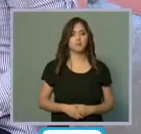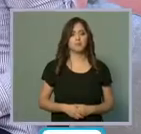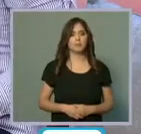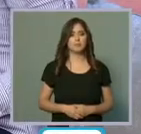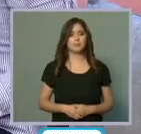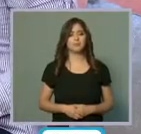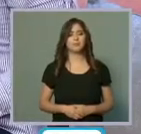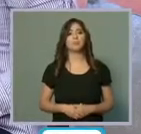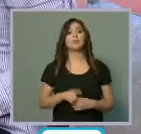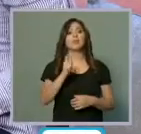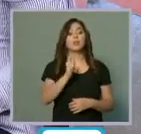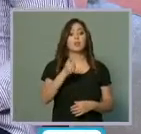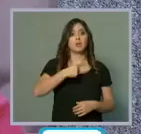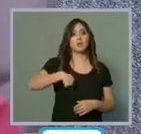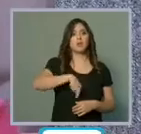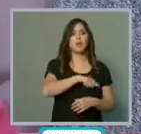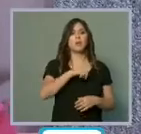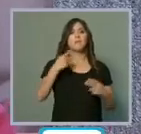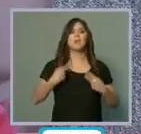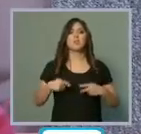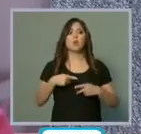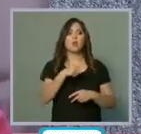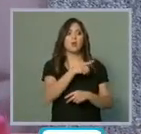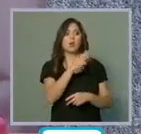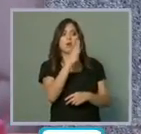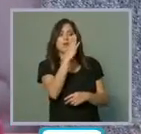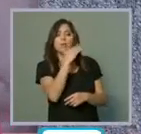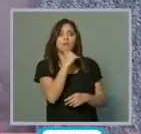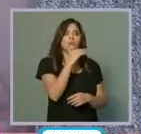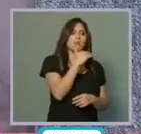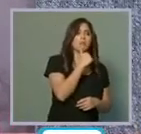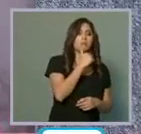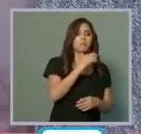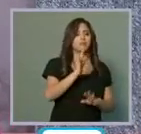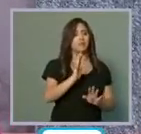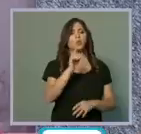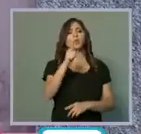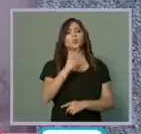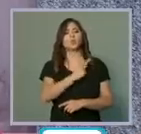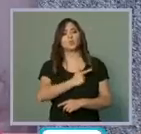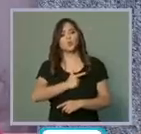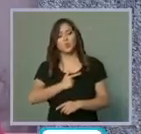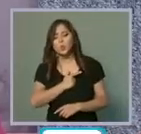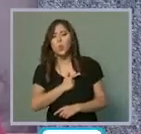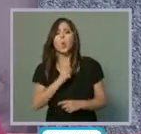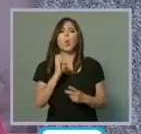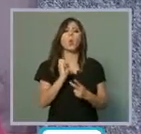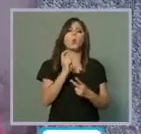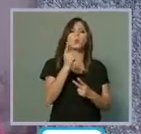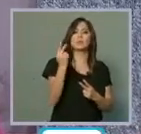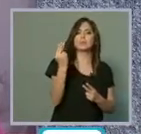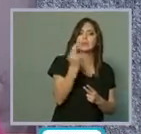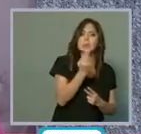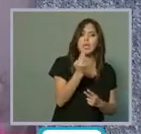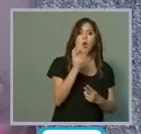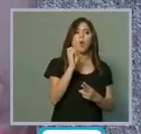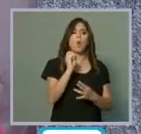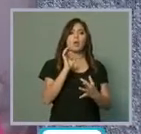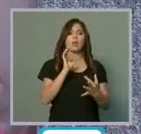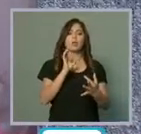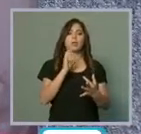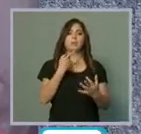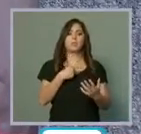es no satanizar. Ah, muy bien. La verdad es que tanto el gusto como la necesidad, como la